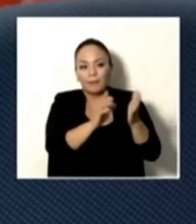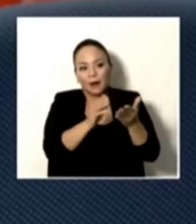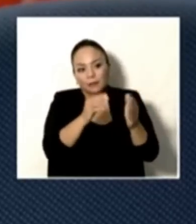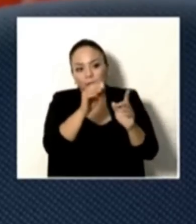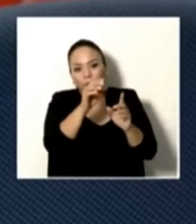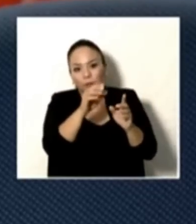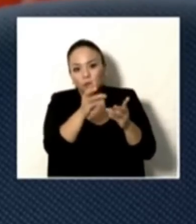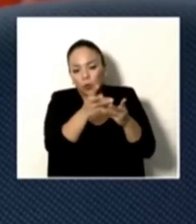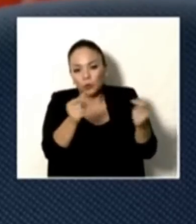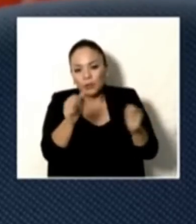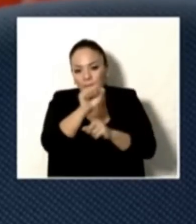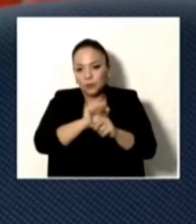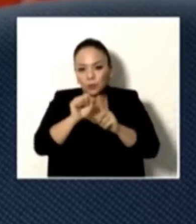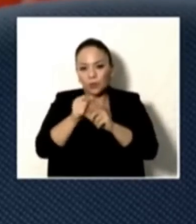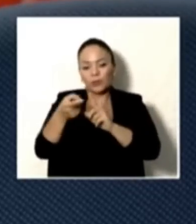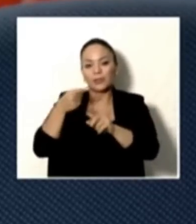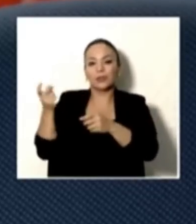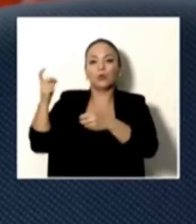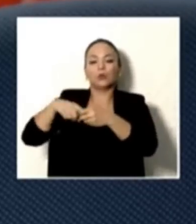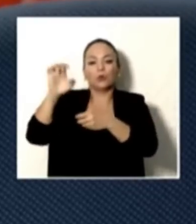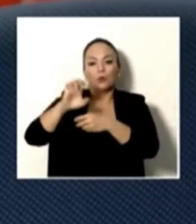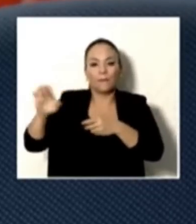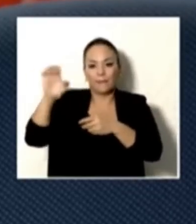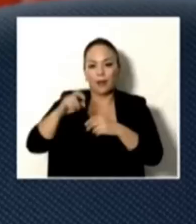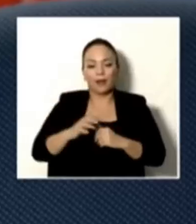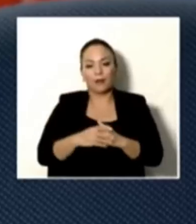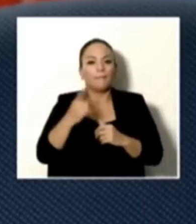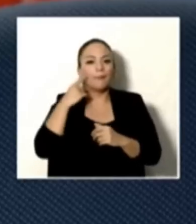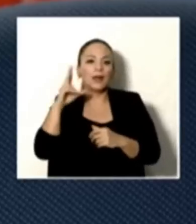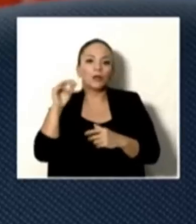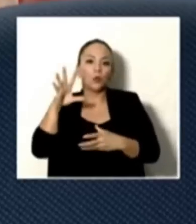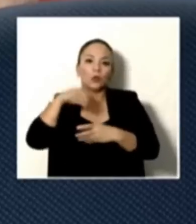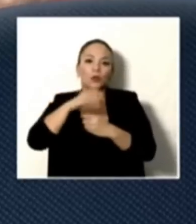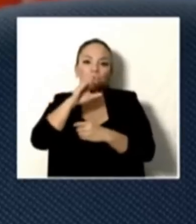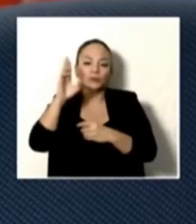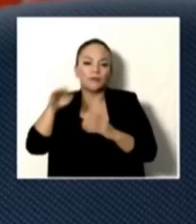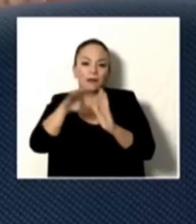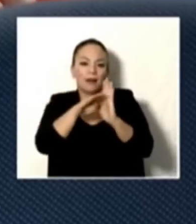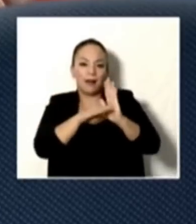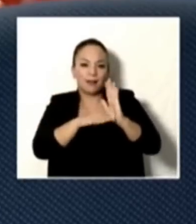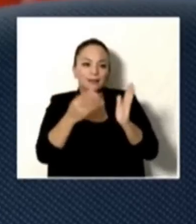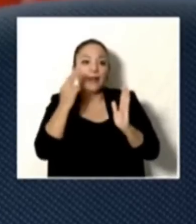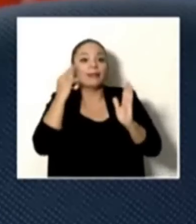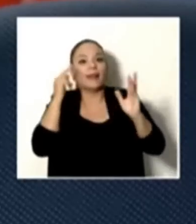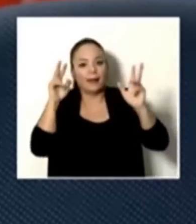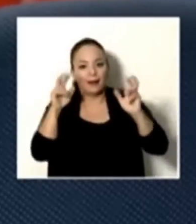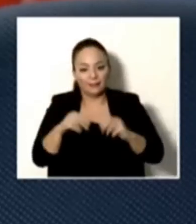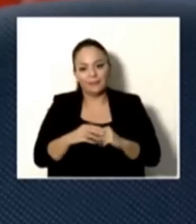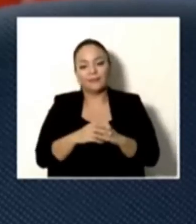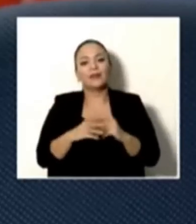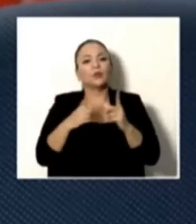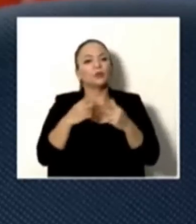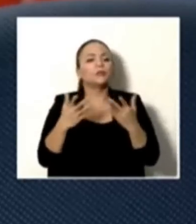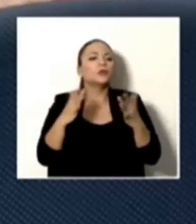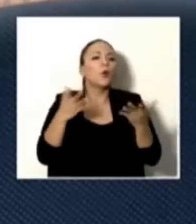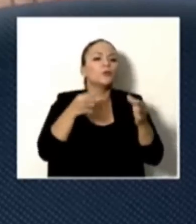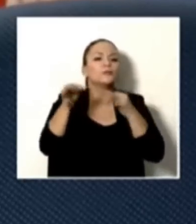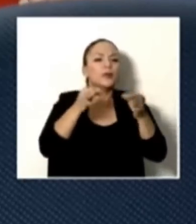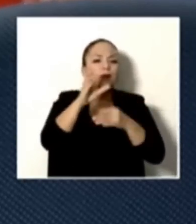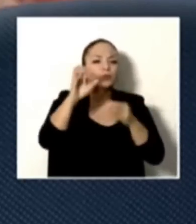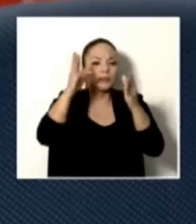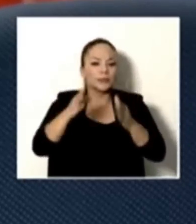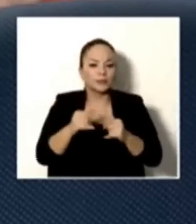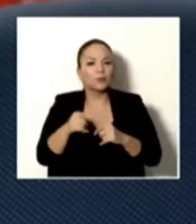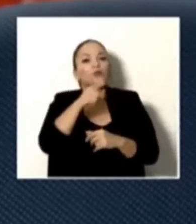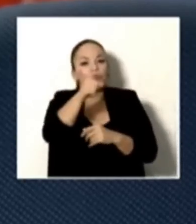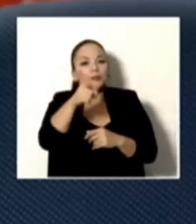Unión Europea pidió que se corrigiera para no incluir a Costa Rica en esta lista. Entonces, ¿cómo podemos explicarle esto a los costarricenses? Porque ustedes sí